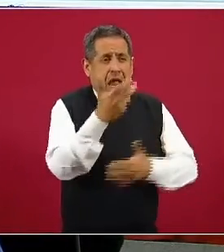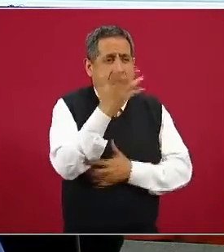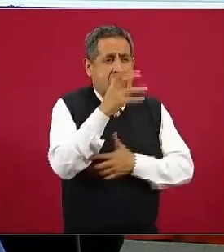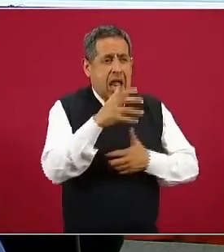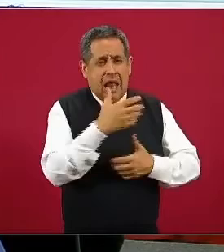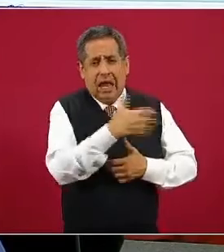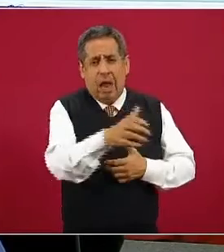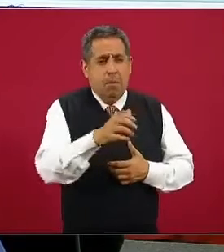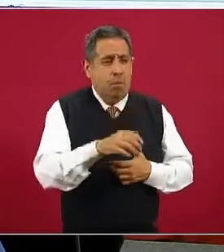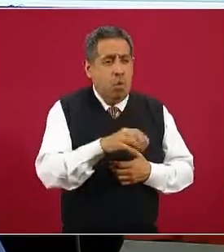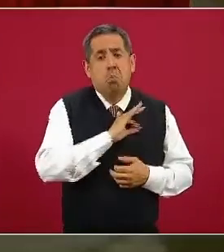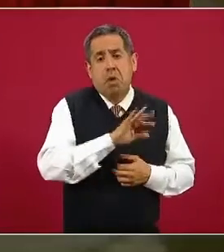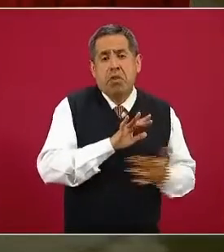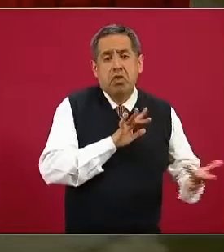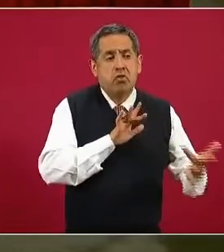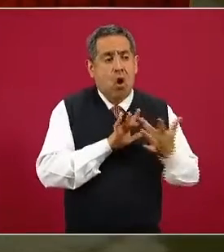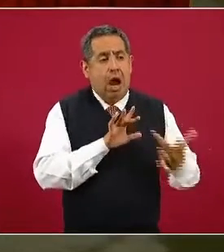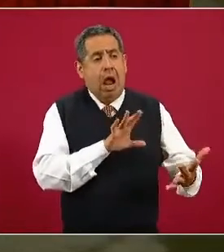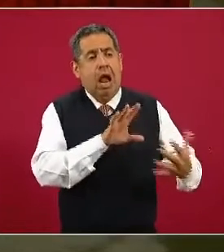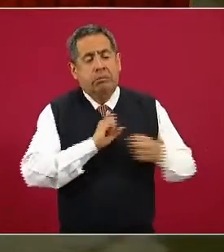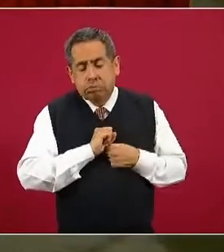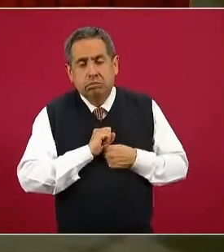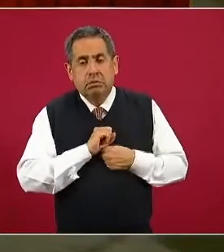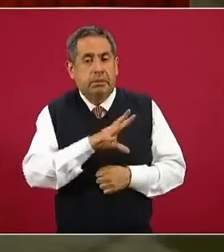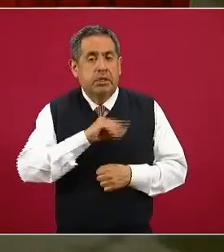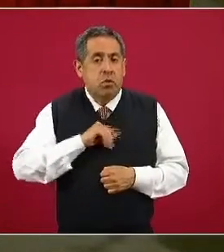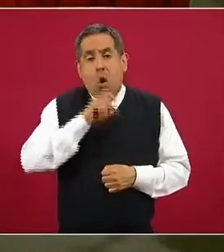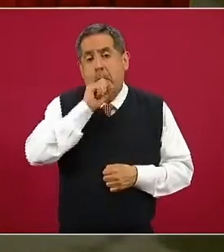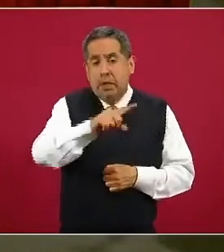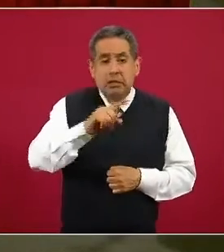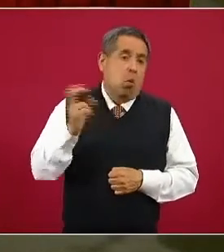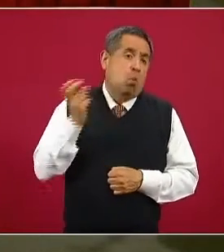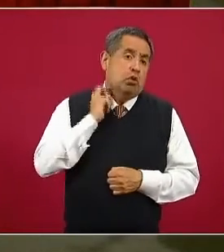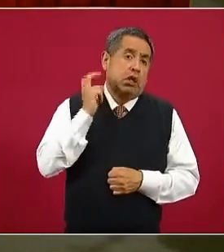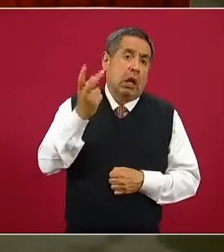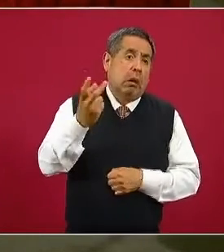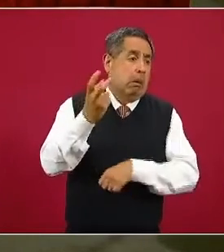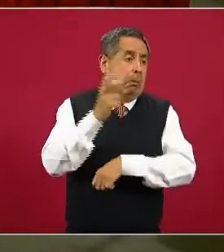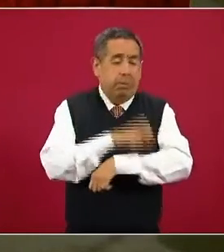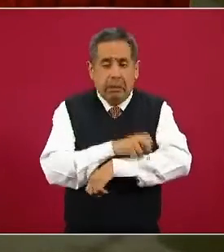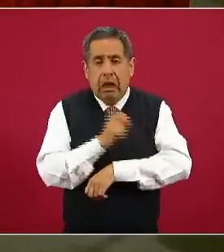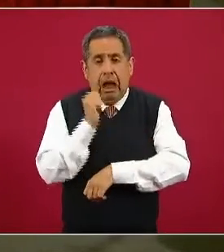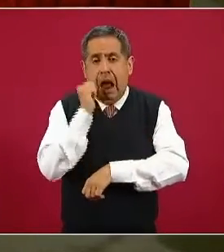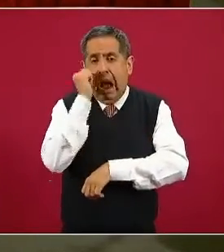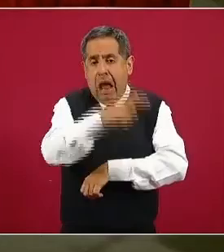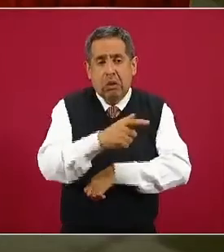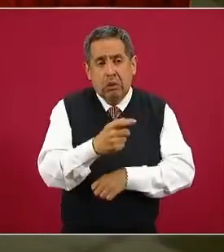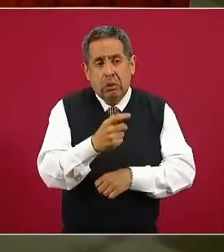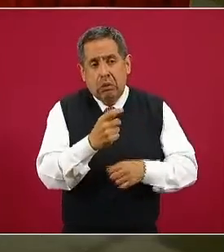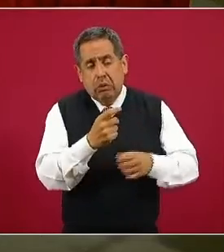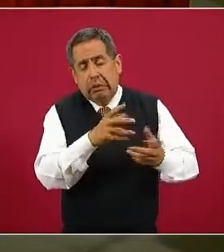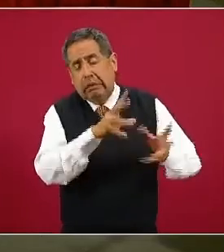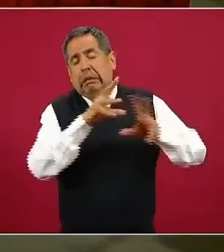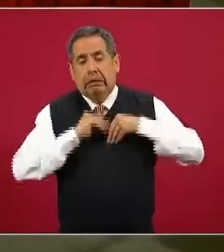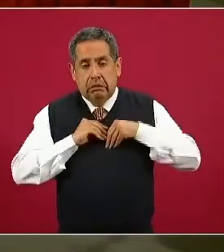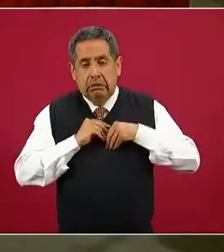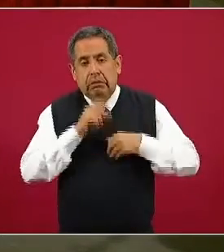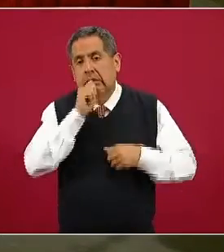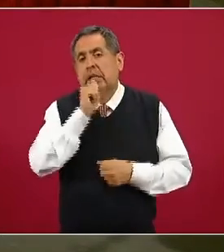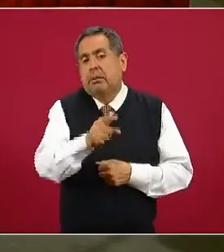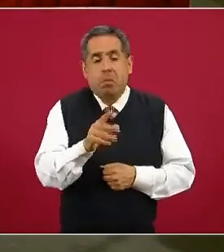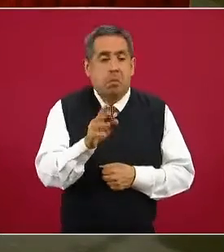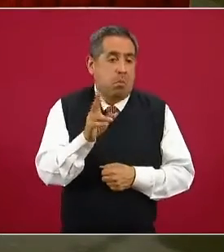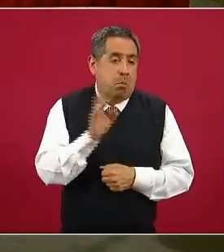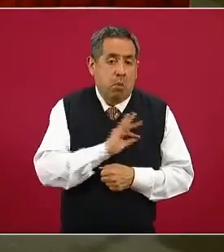infectan directamente al humano, o el mismo murciélago, que también puede agredir a un ser humano y por lo